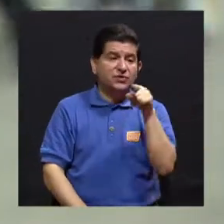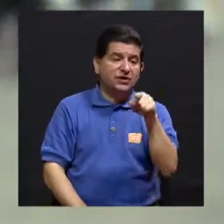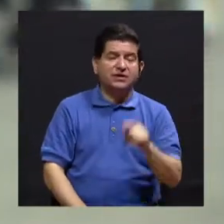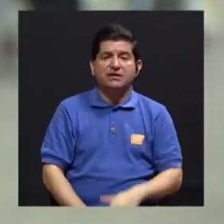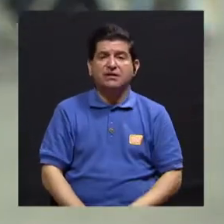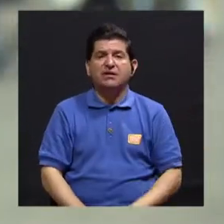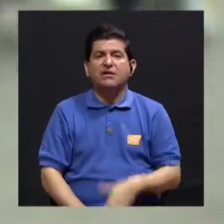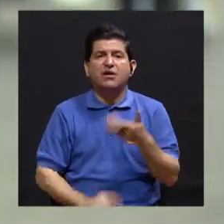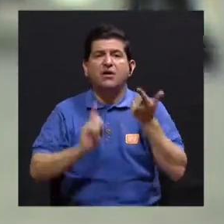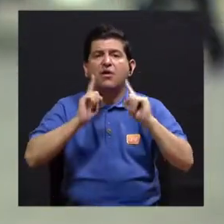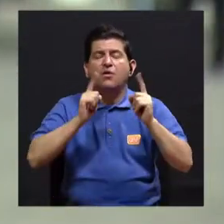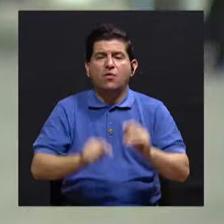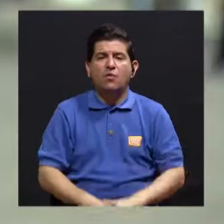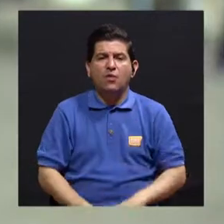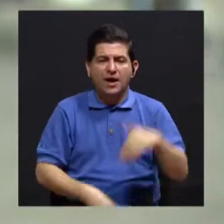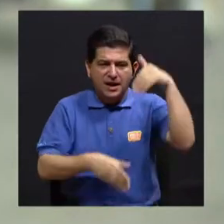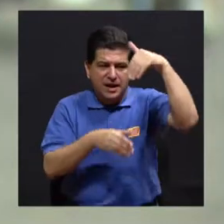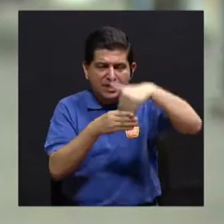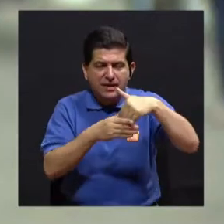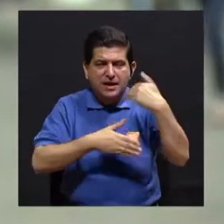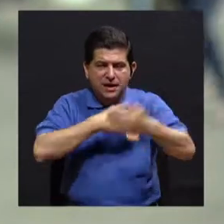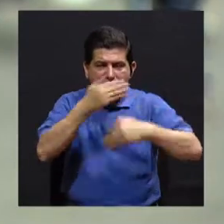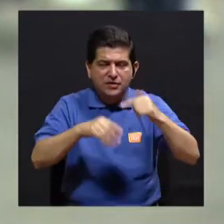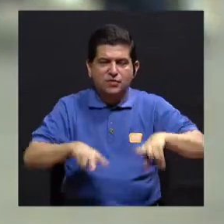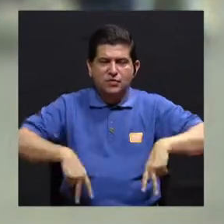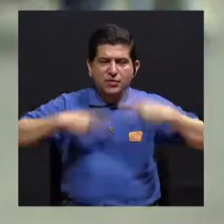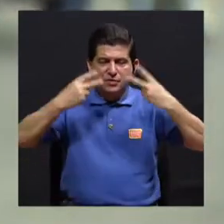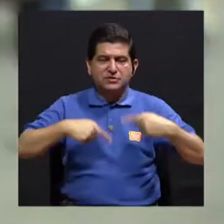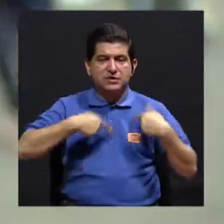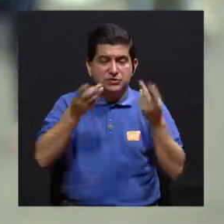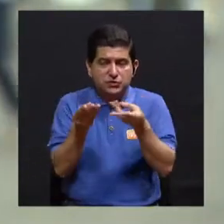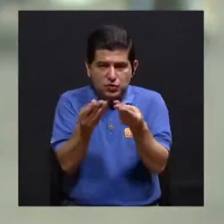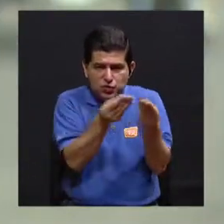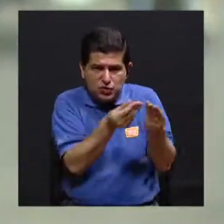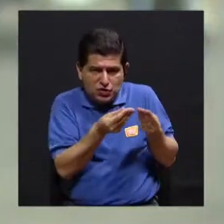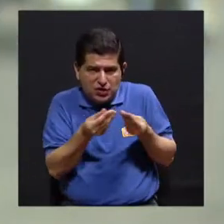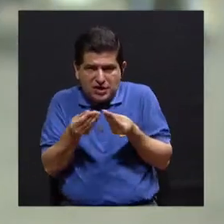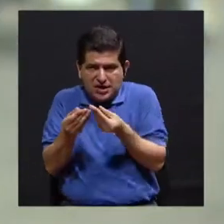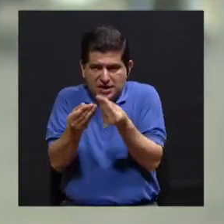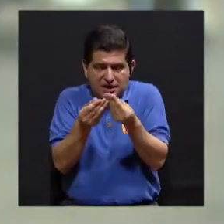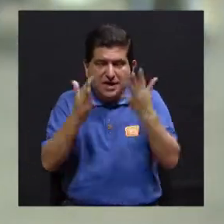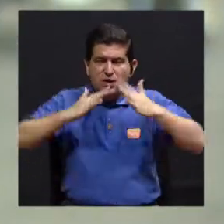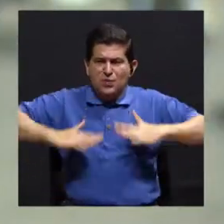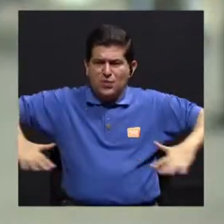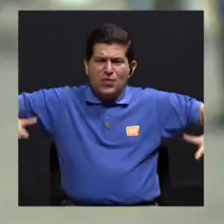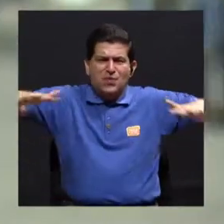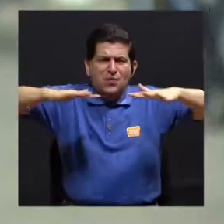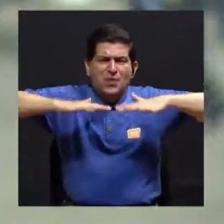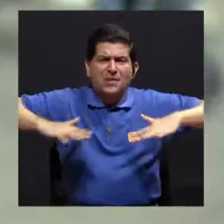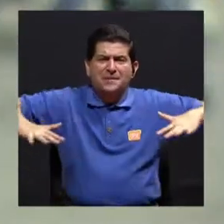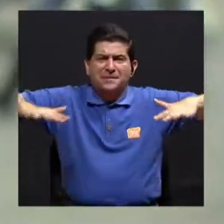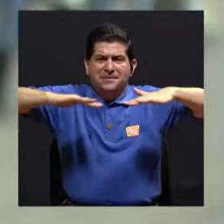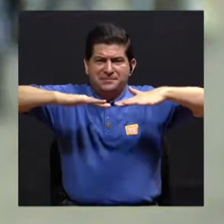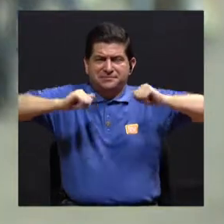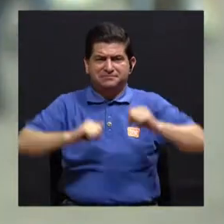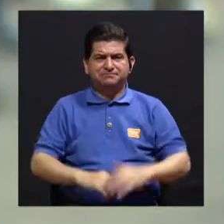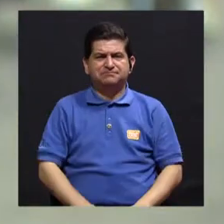muchos de estos parásitos es ir dentro de su ciclo de vida, ir a la tierra o a ambientes